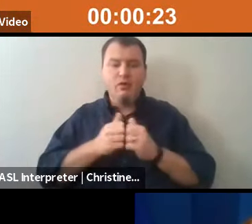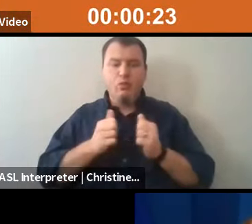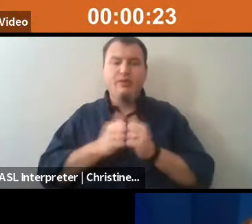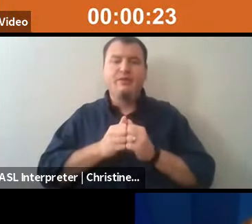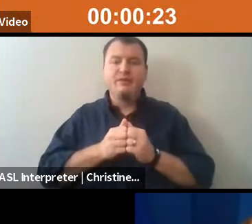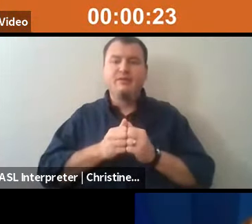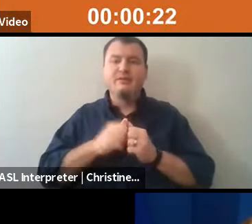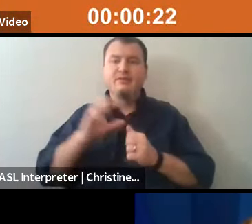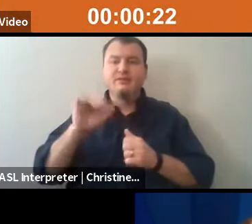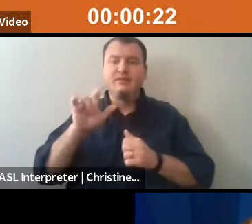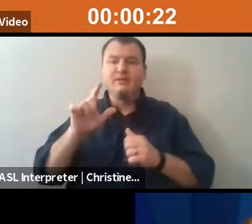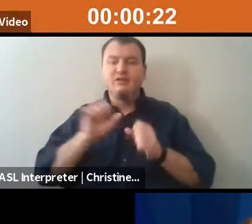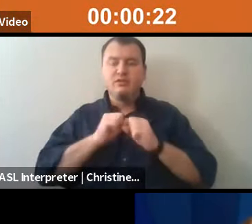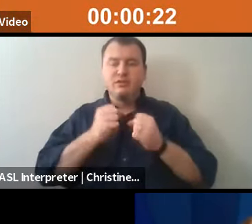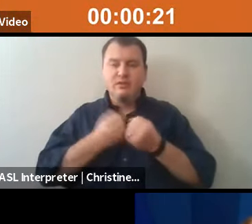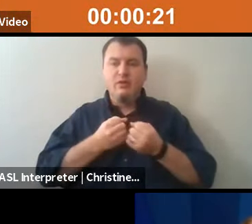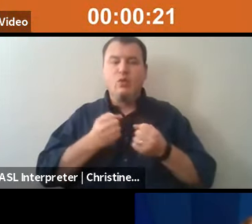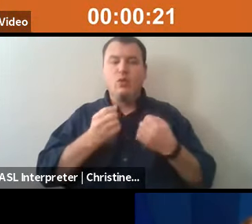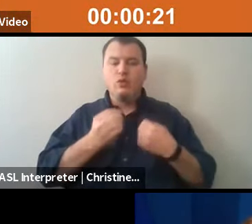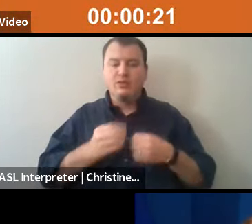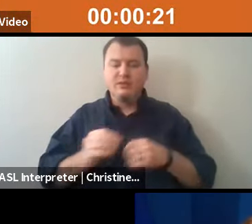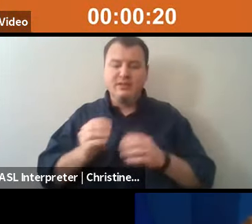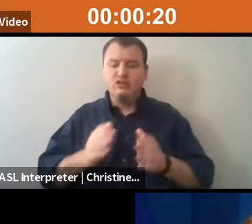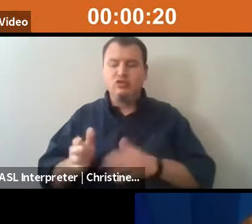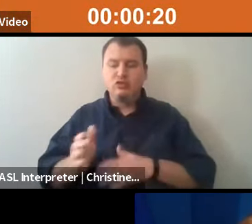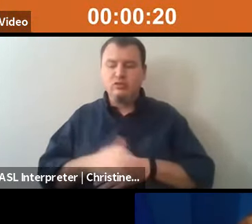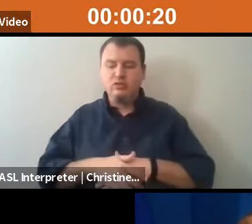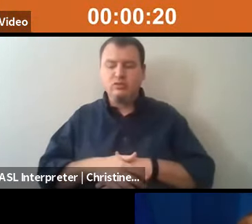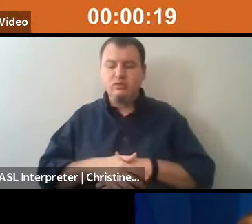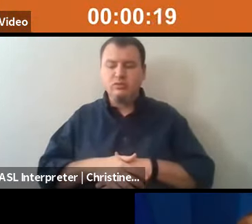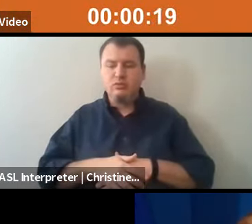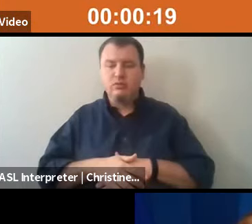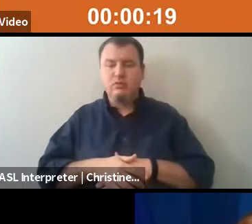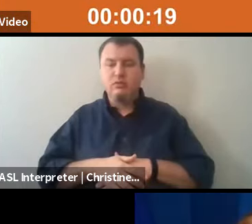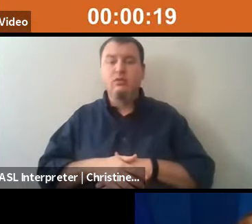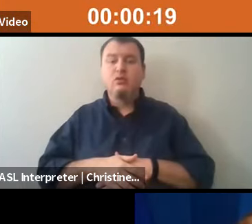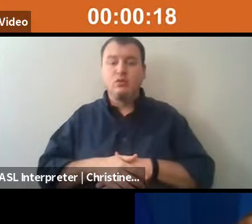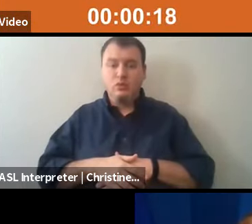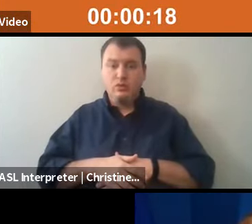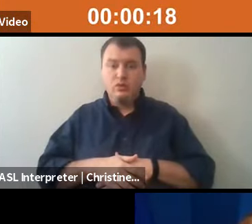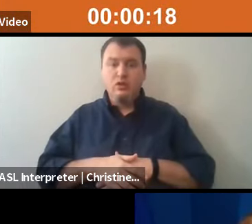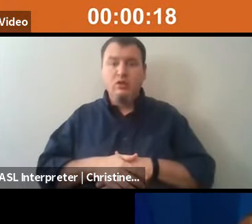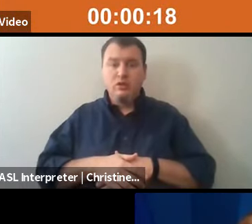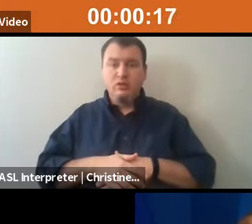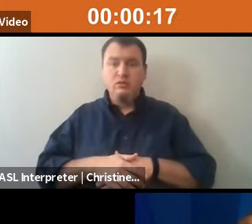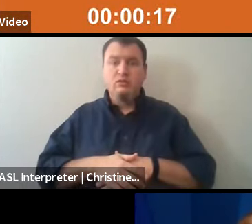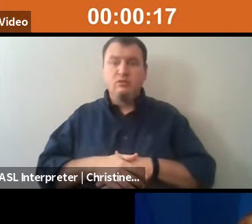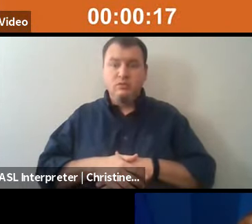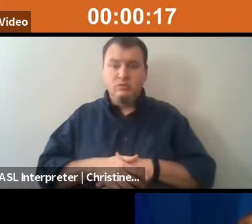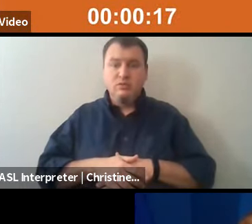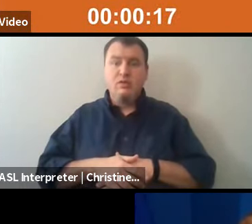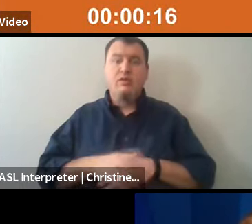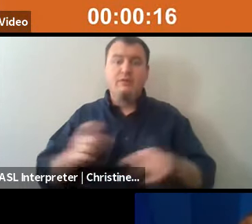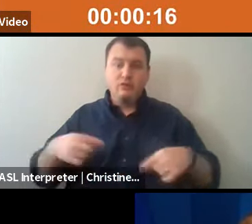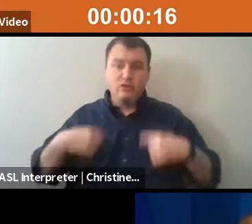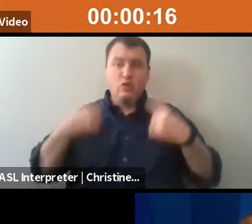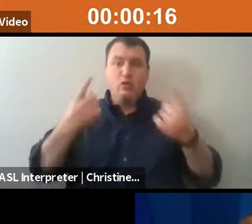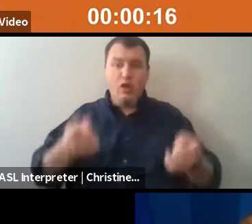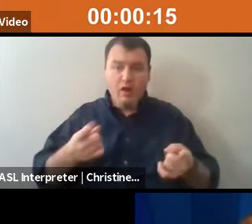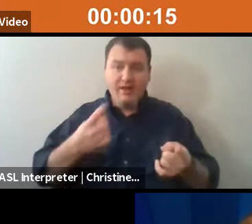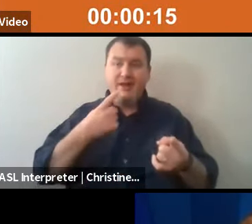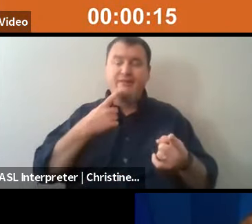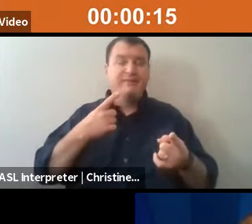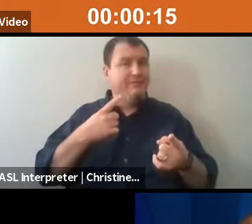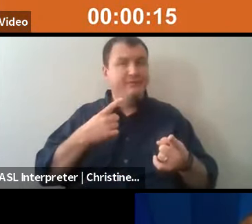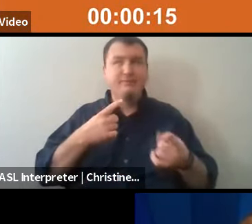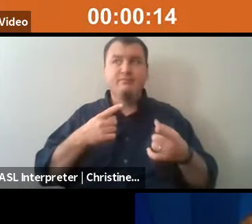organizaciones que durante tanto tiempo han movilizado la causa de las mujeres, las